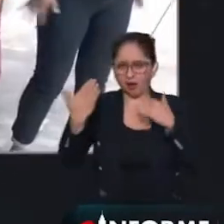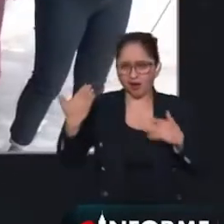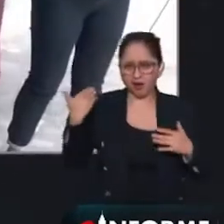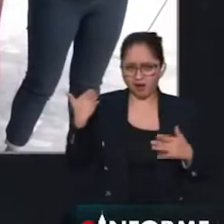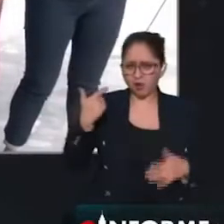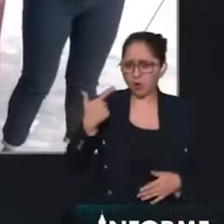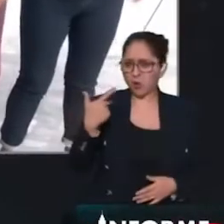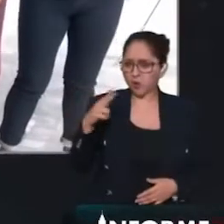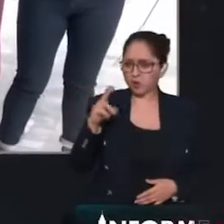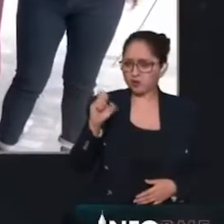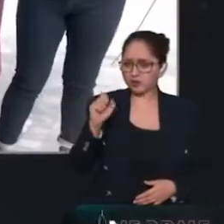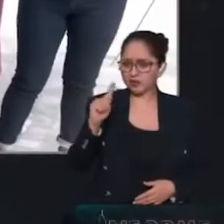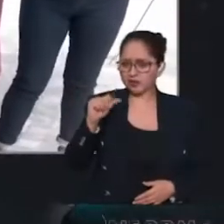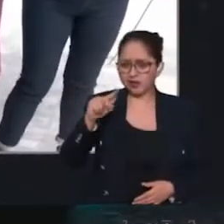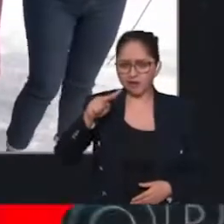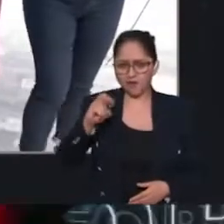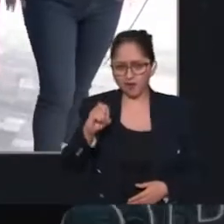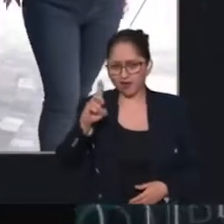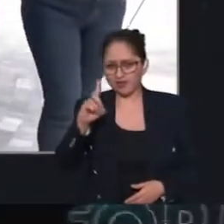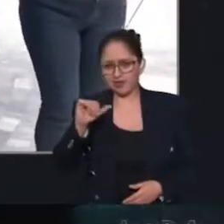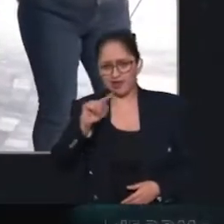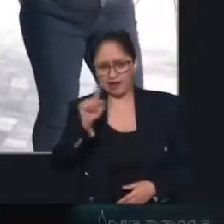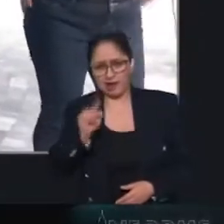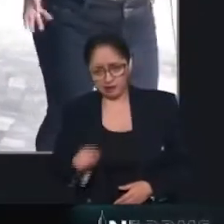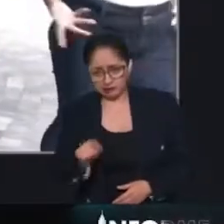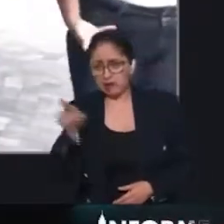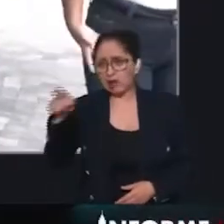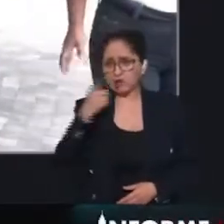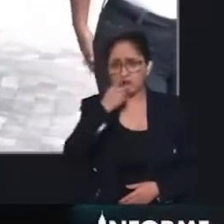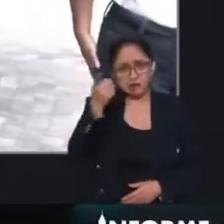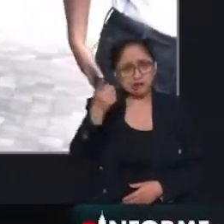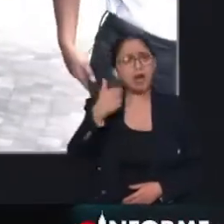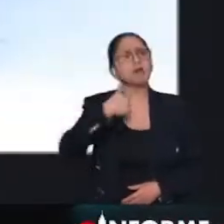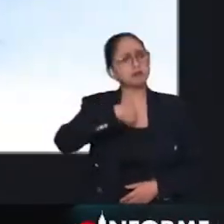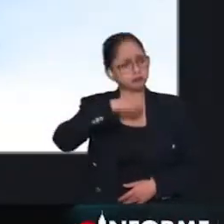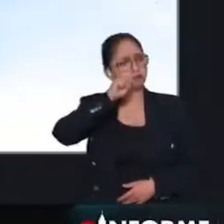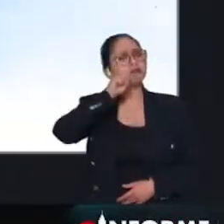de Gustavo Díaz Ordaz, que aceptó ser el responsable